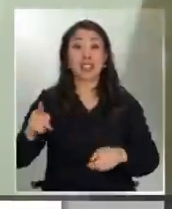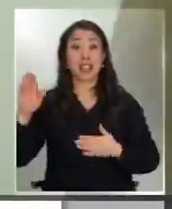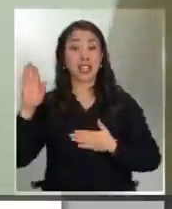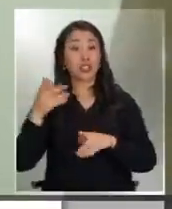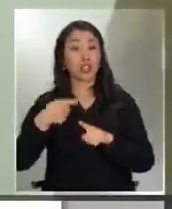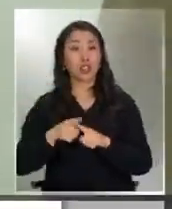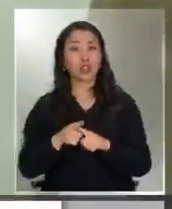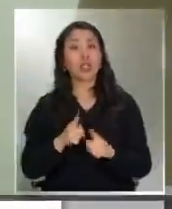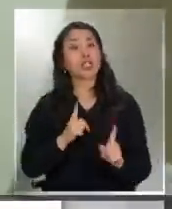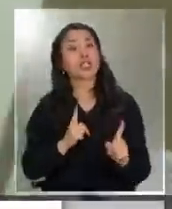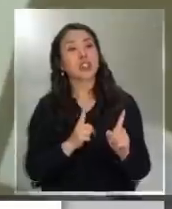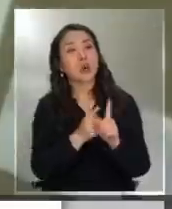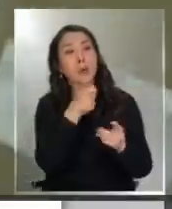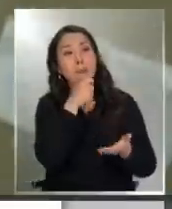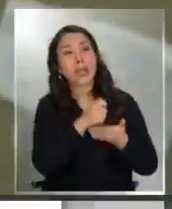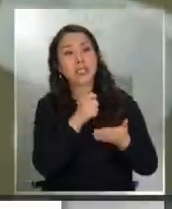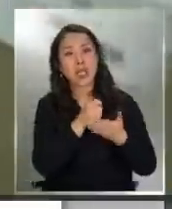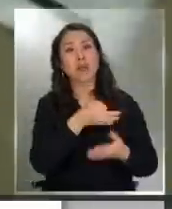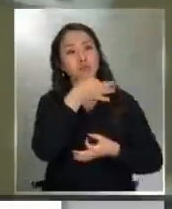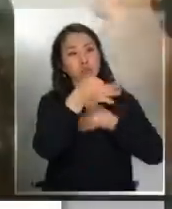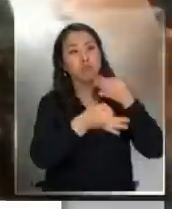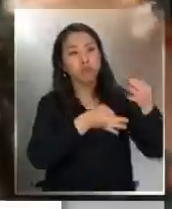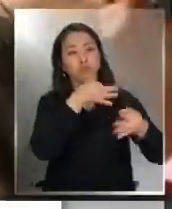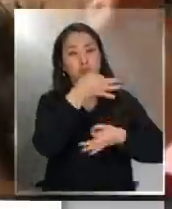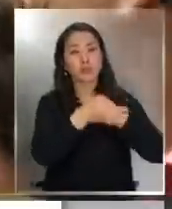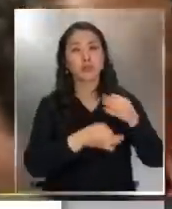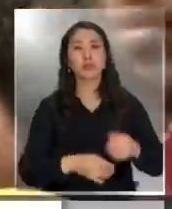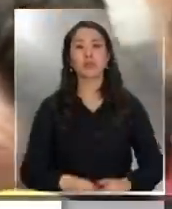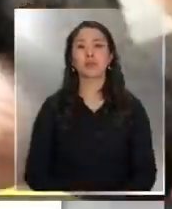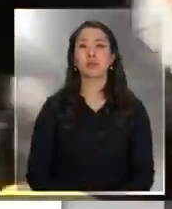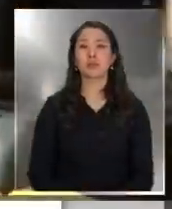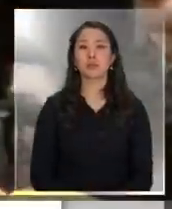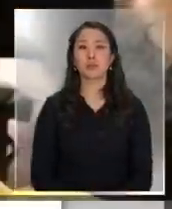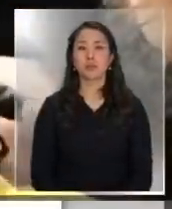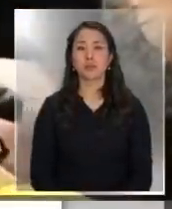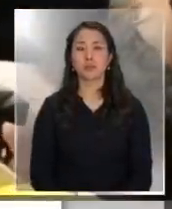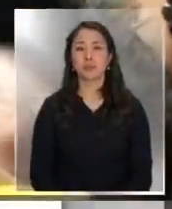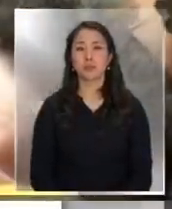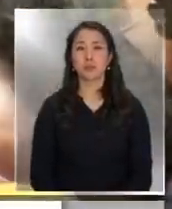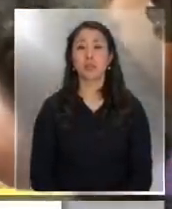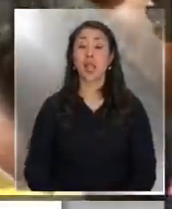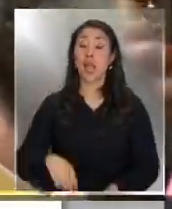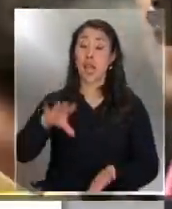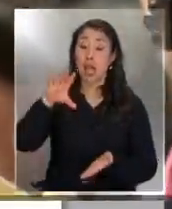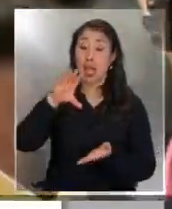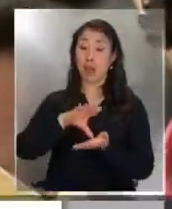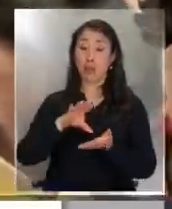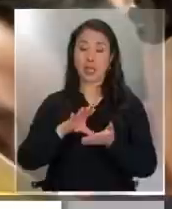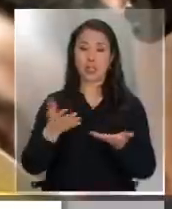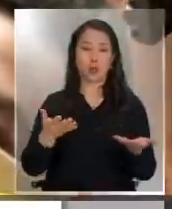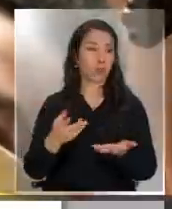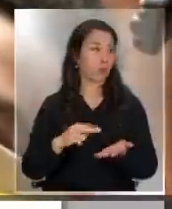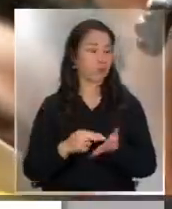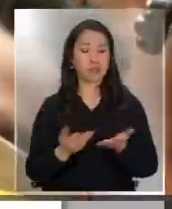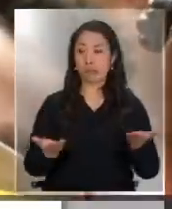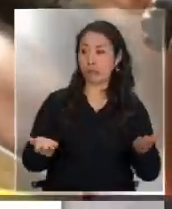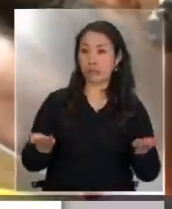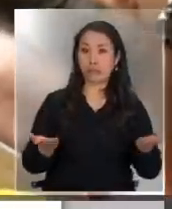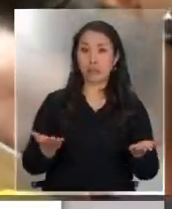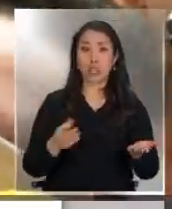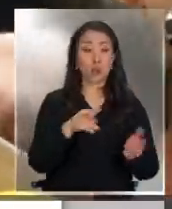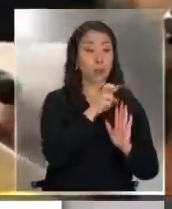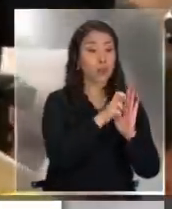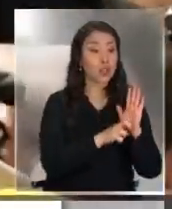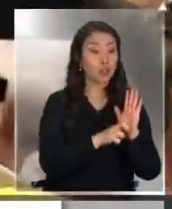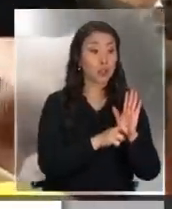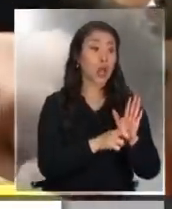se acercó a la prensa y emitió un mensaje. O país está numa encruzilhada, El país está en una encrucijada. En un proyecto de nación que